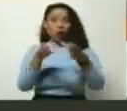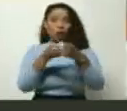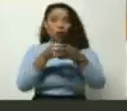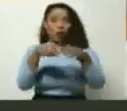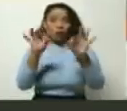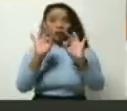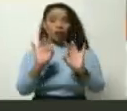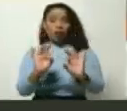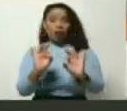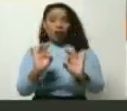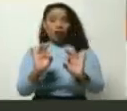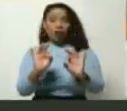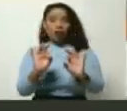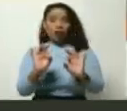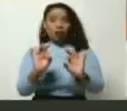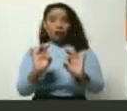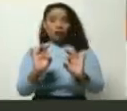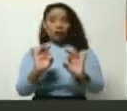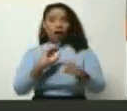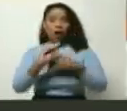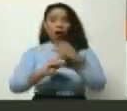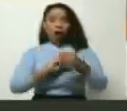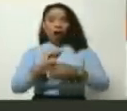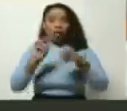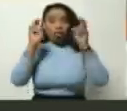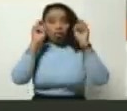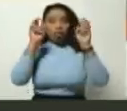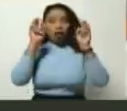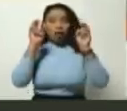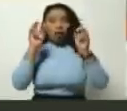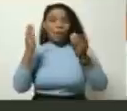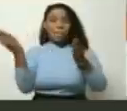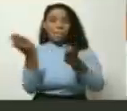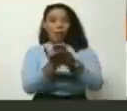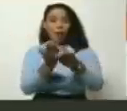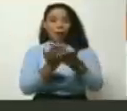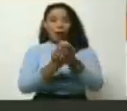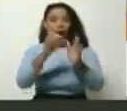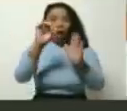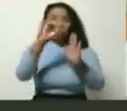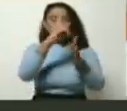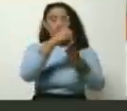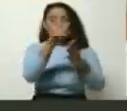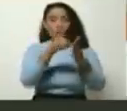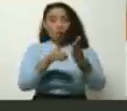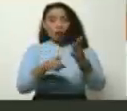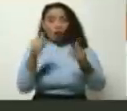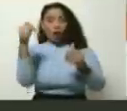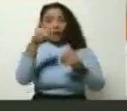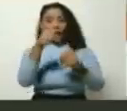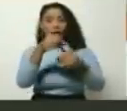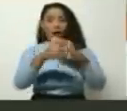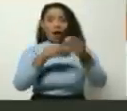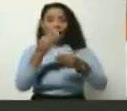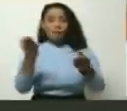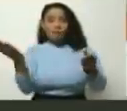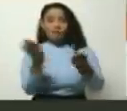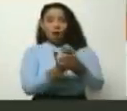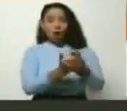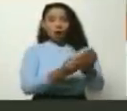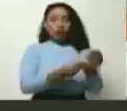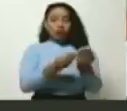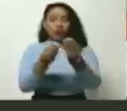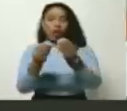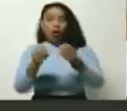Especial estarán contenidos en los anexos de este documento, del cual formarán parte